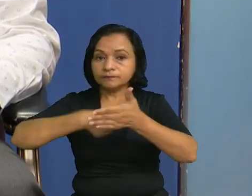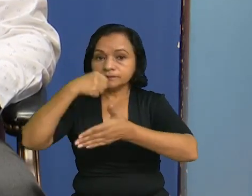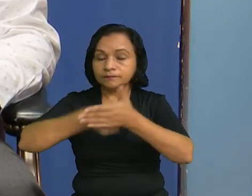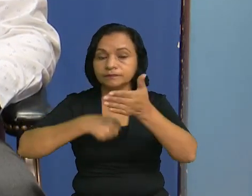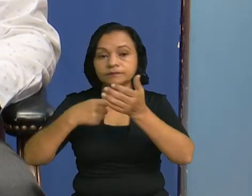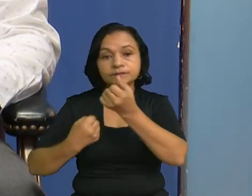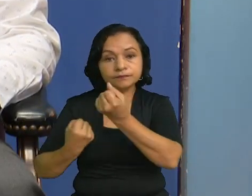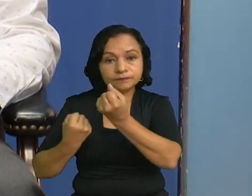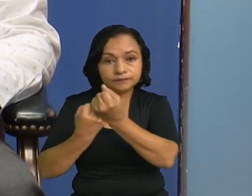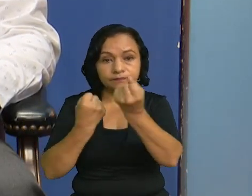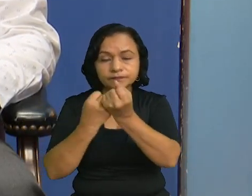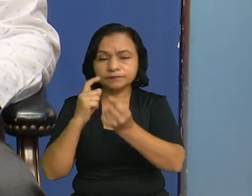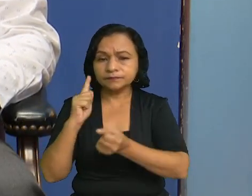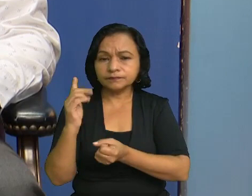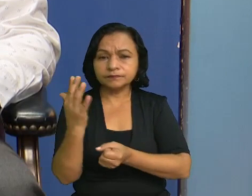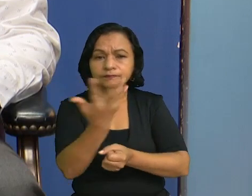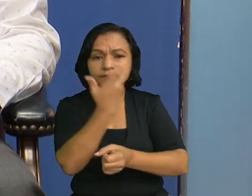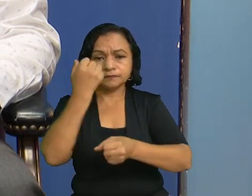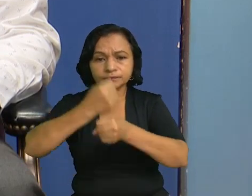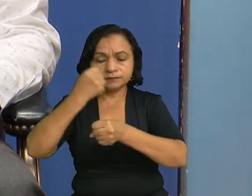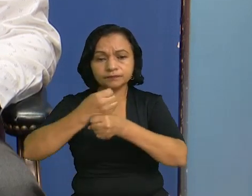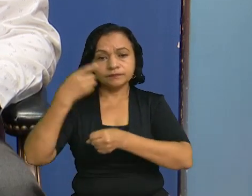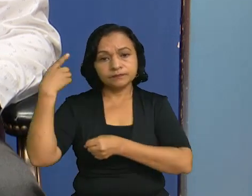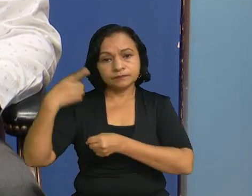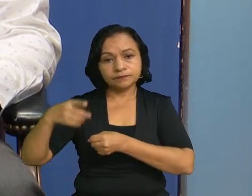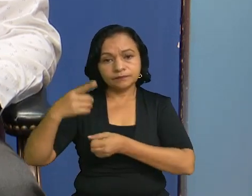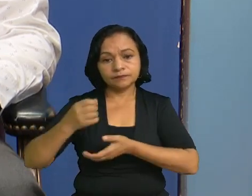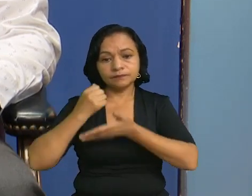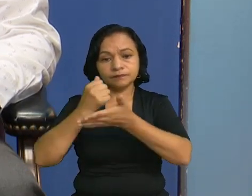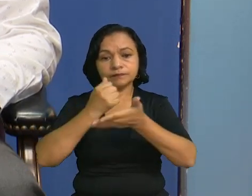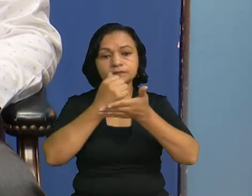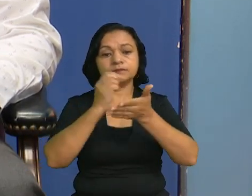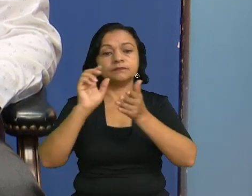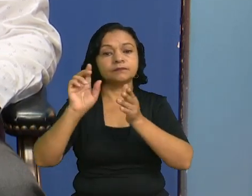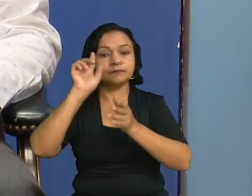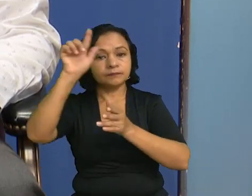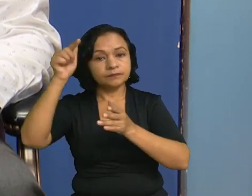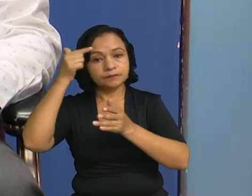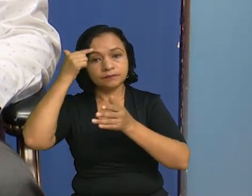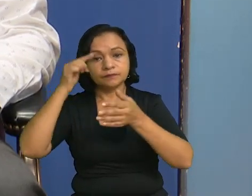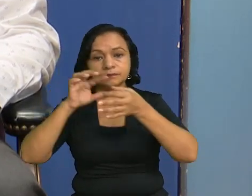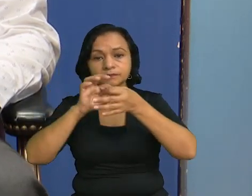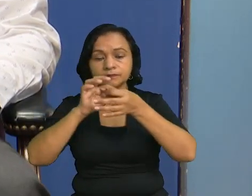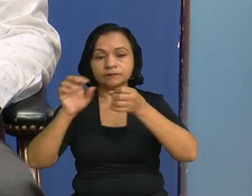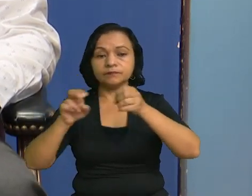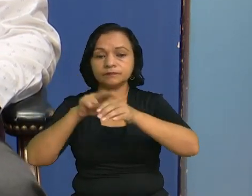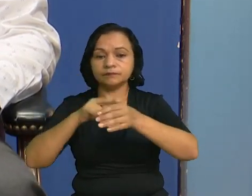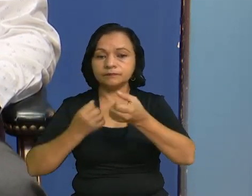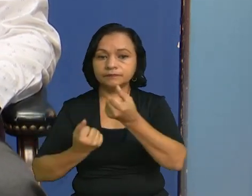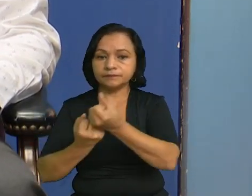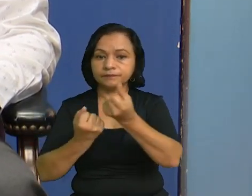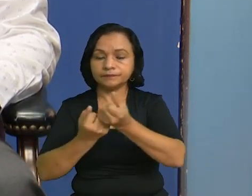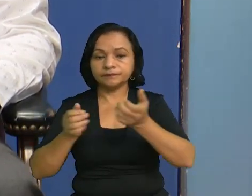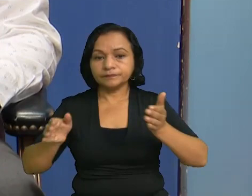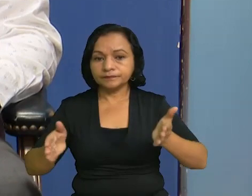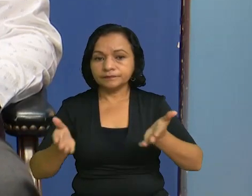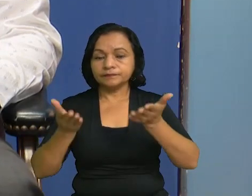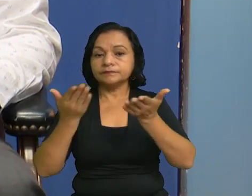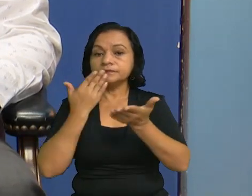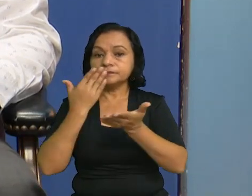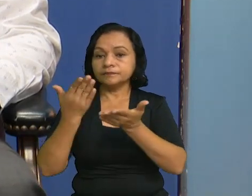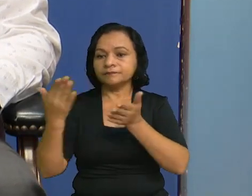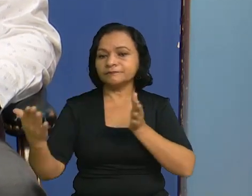apoyar todo el proceso de restitución de derechos que impulsa el gobierno de reconciliación y unidad nacional para hablar de este tema me encuentro muy bien